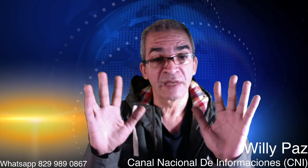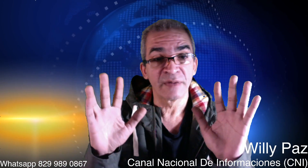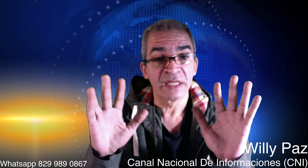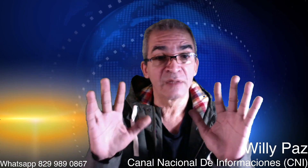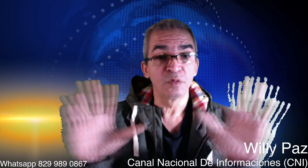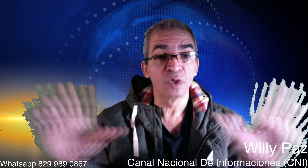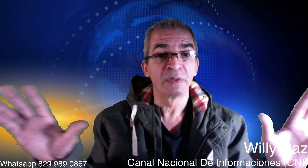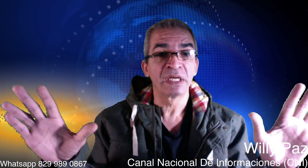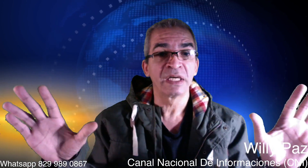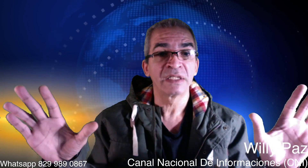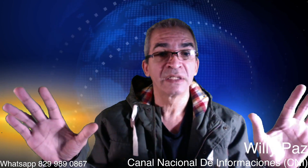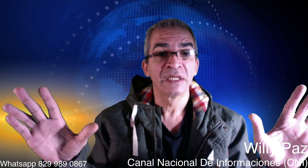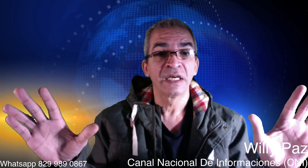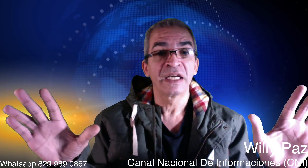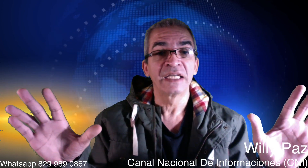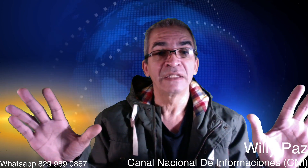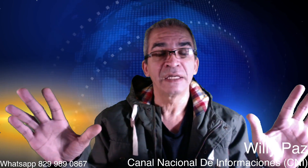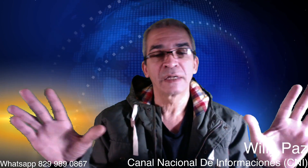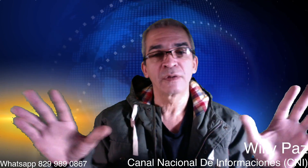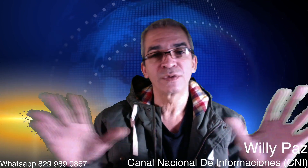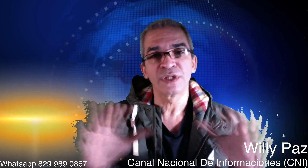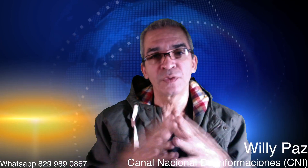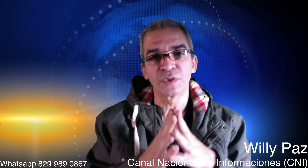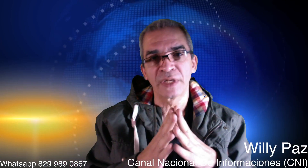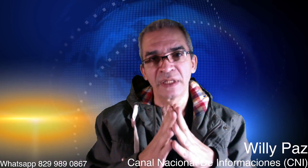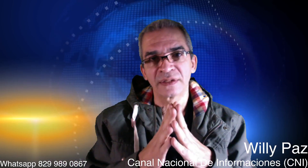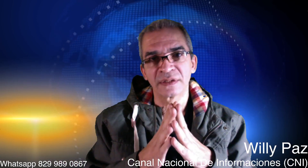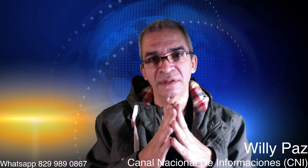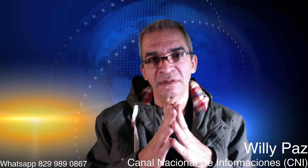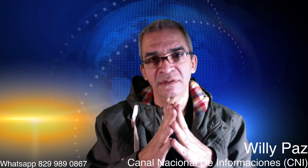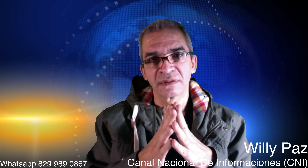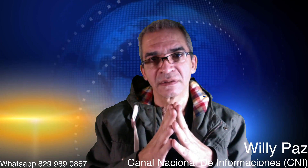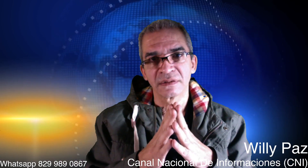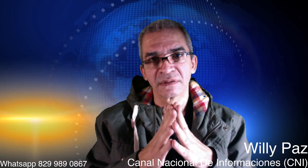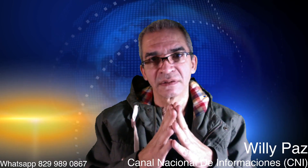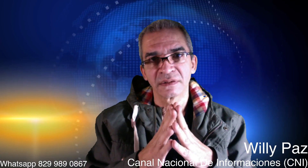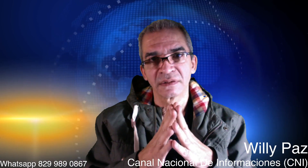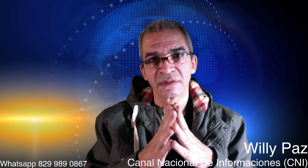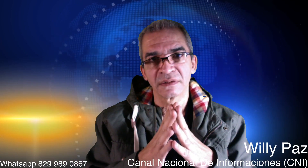Inmediatamente se levantan, vuelven las garantías constitucionales.